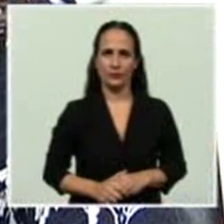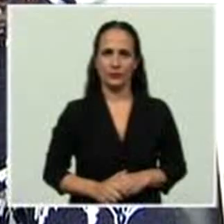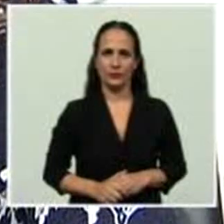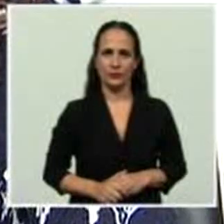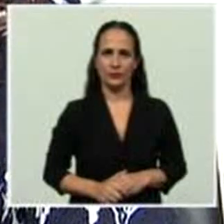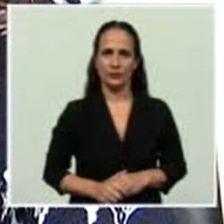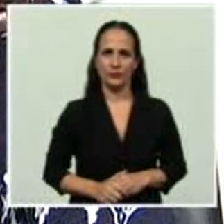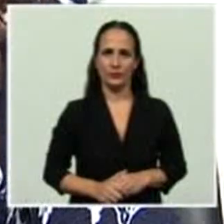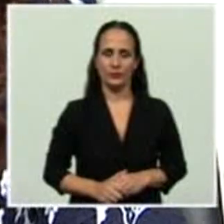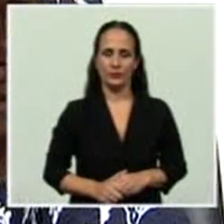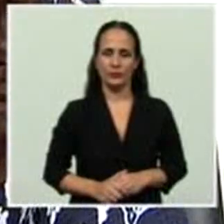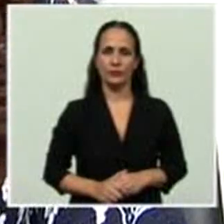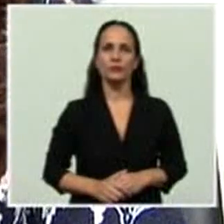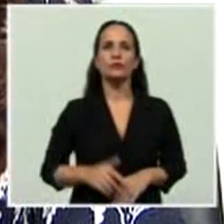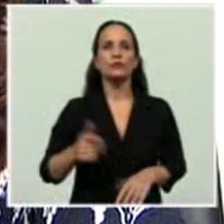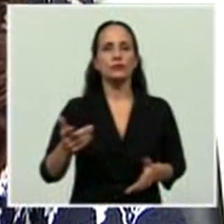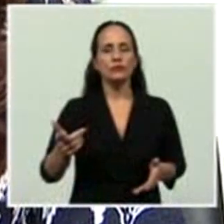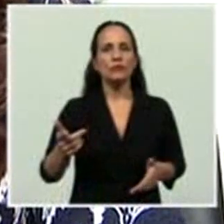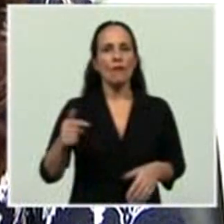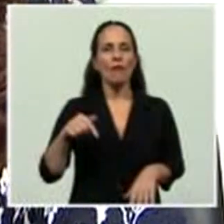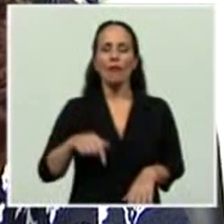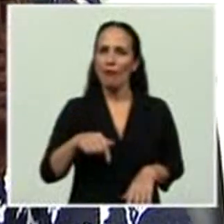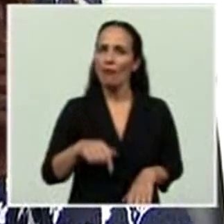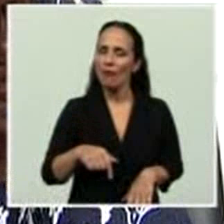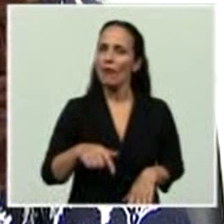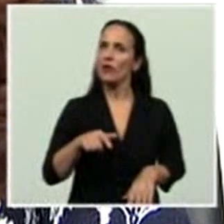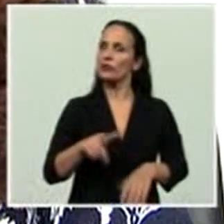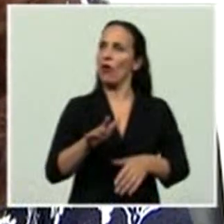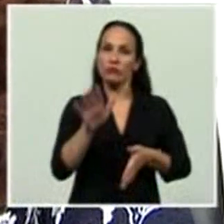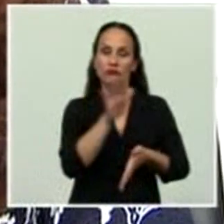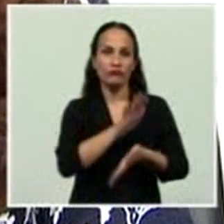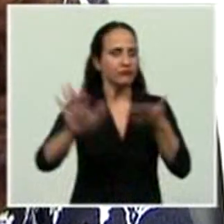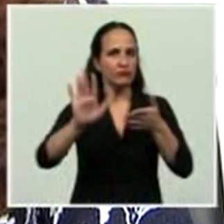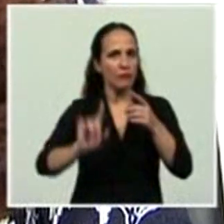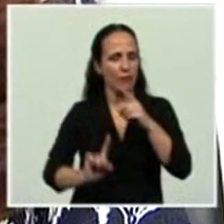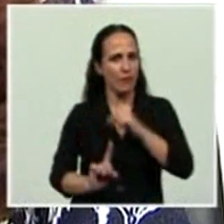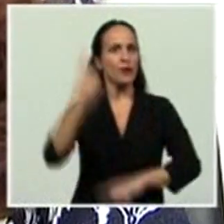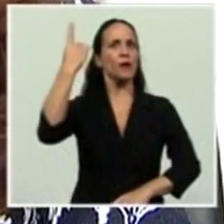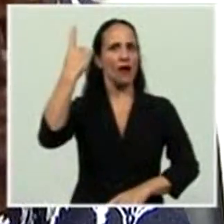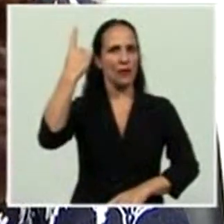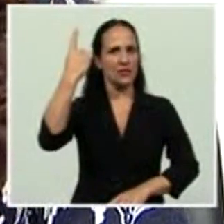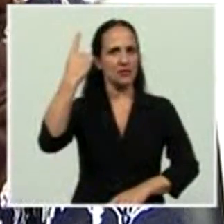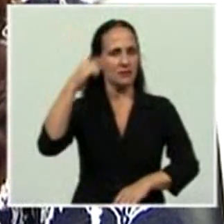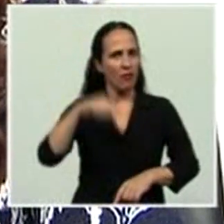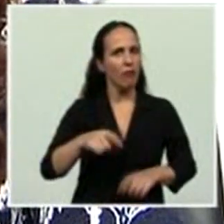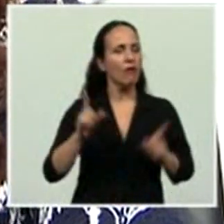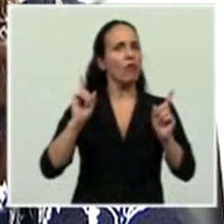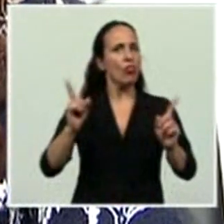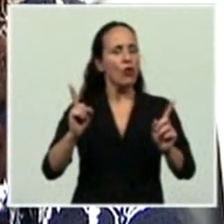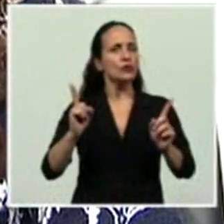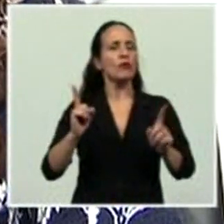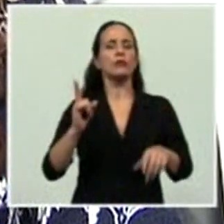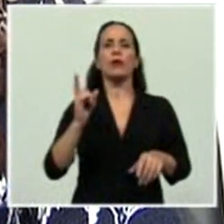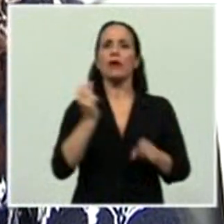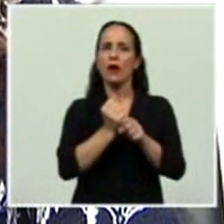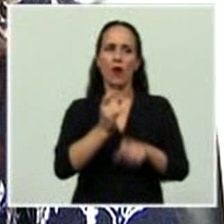nacionales esto que es inédito Es la primera vez que los docentes de nuestras